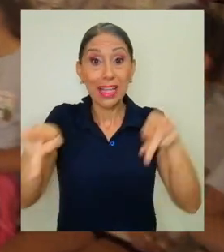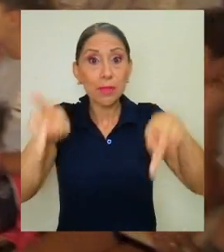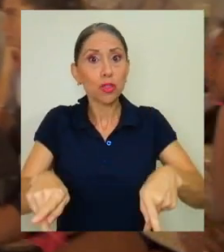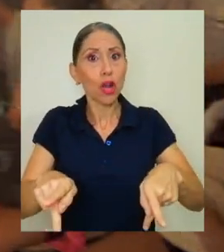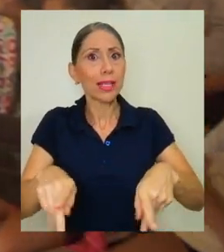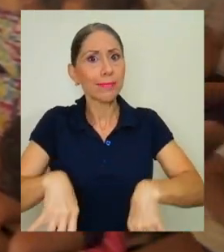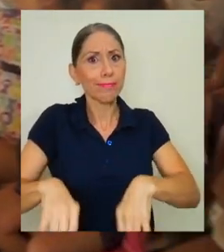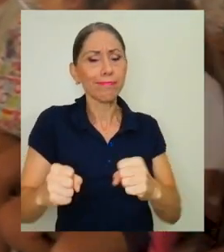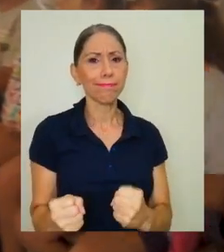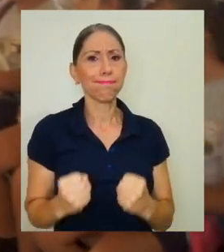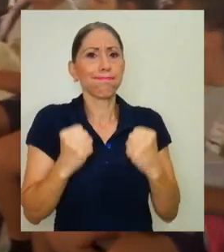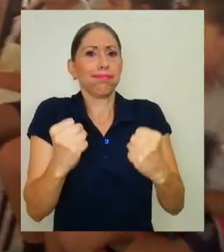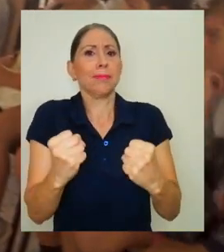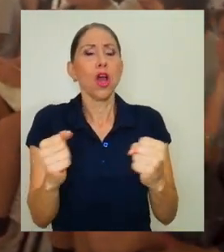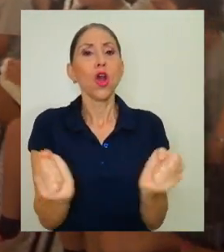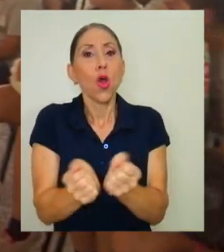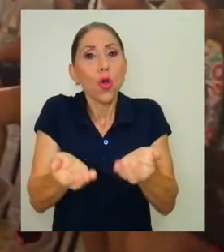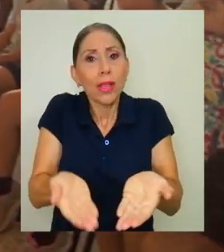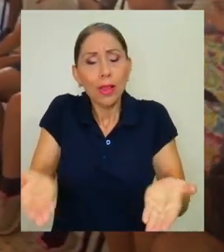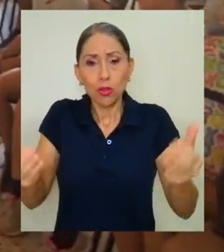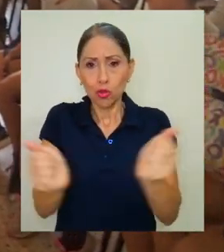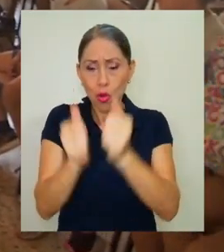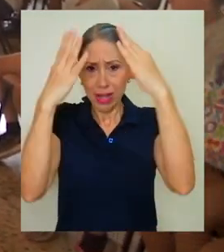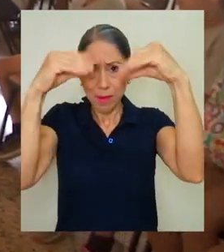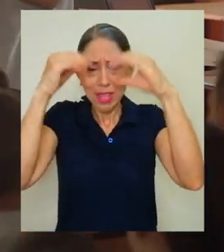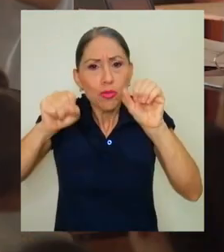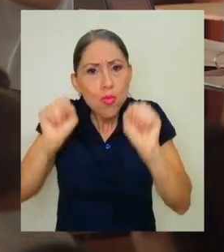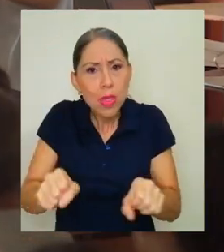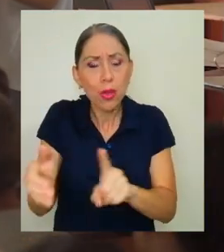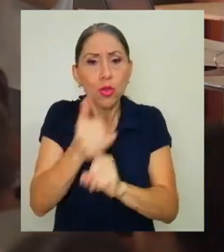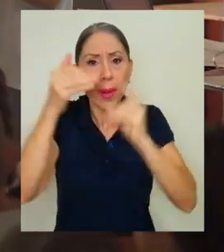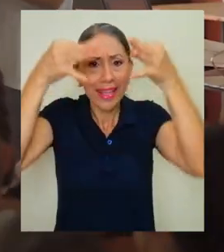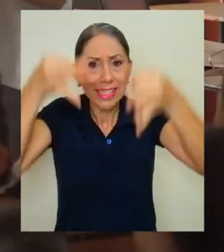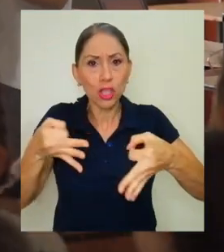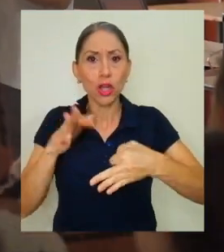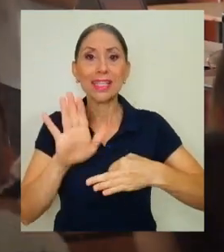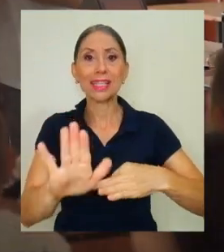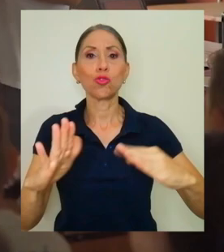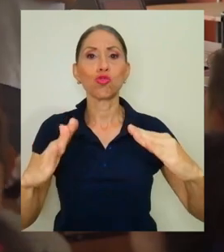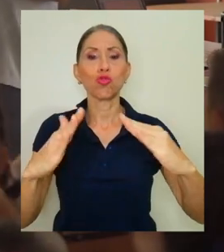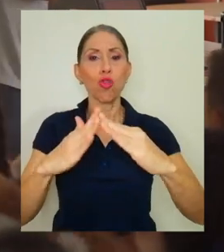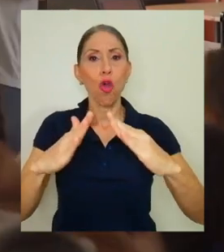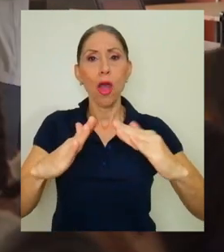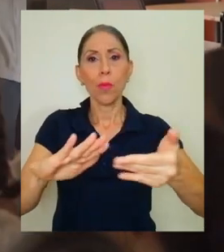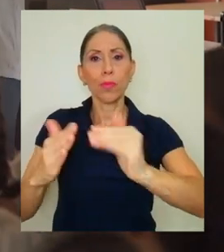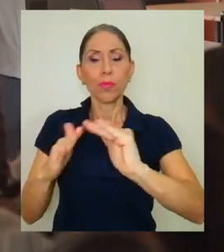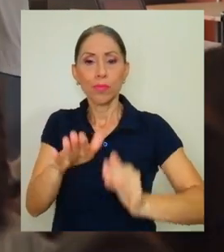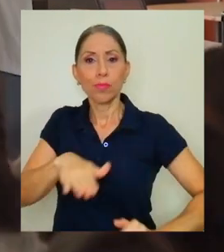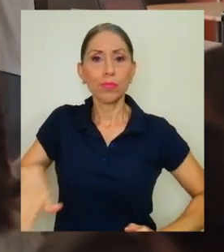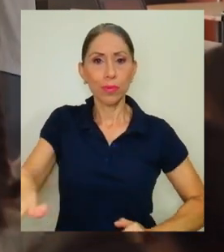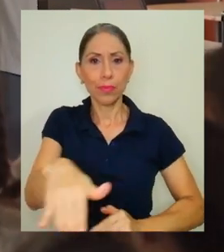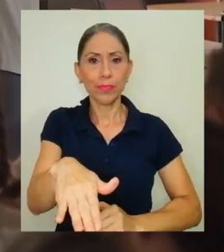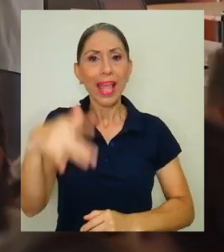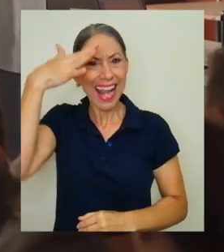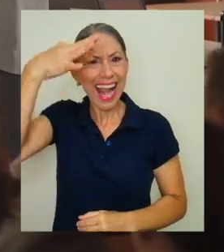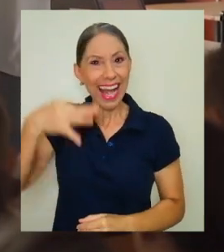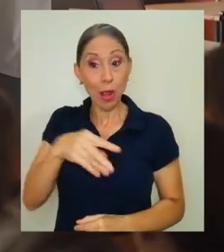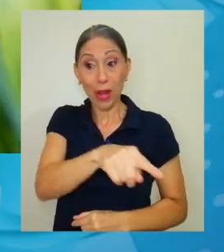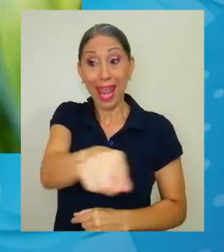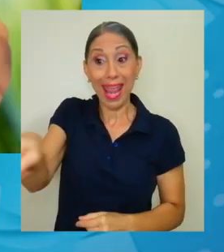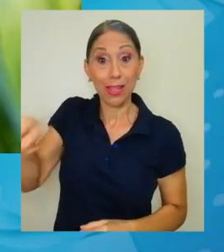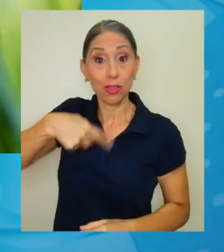datos y herramientas, tuvieron más fundamentos para la toma de decisiones locales. Generamos, creo, en